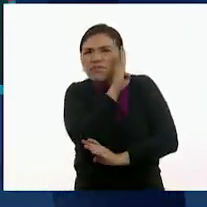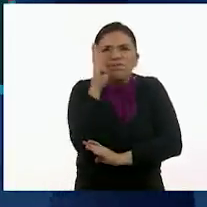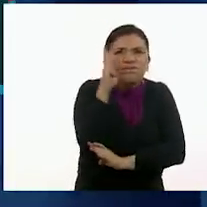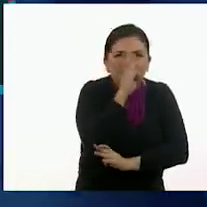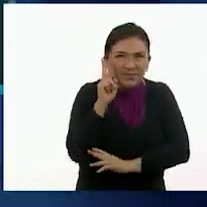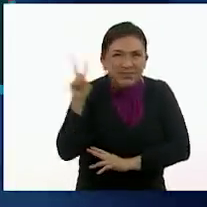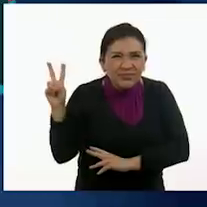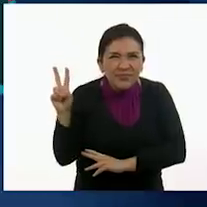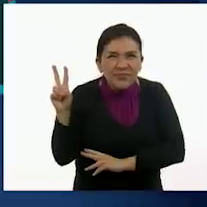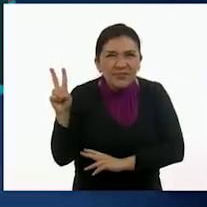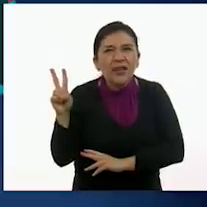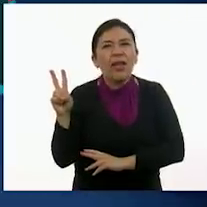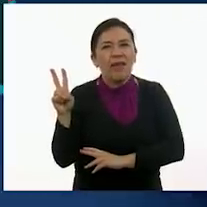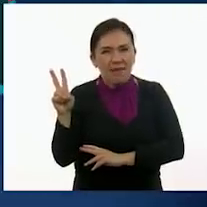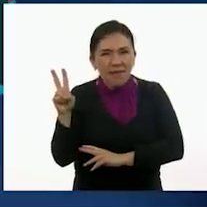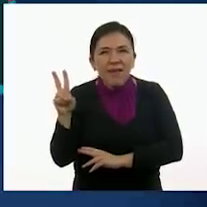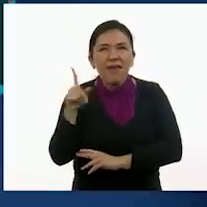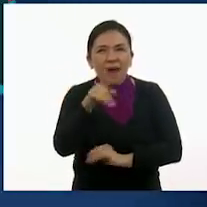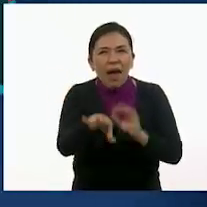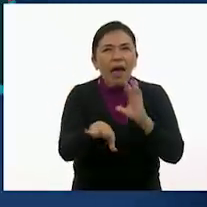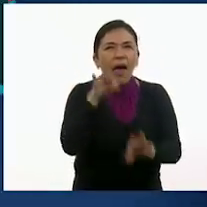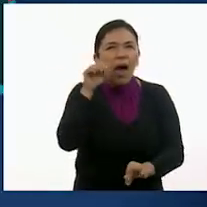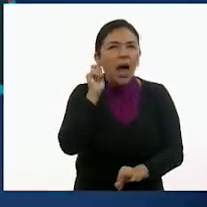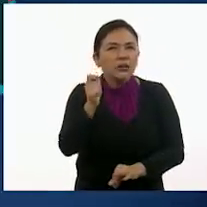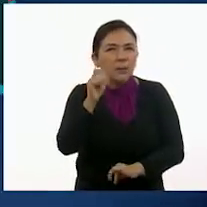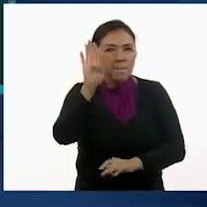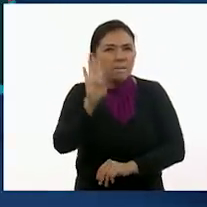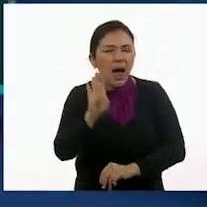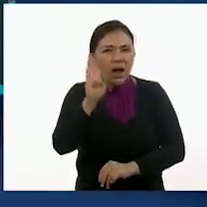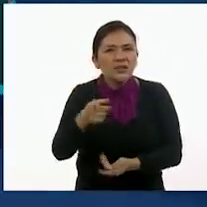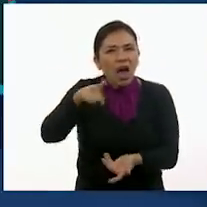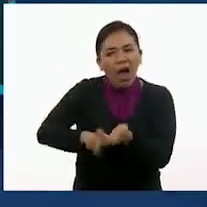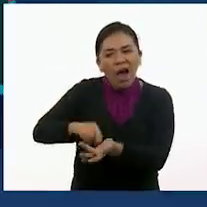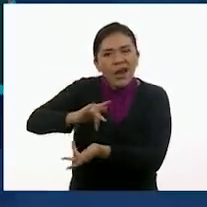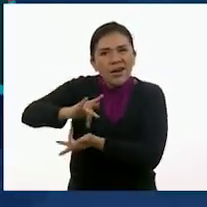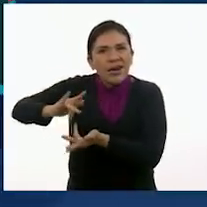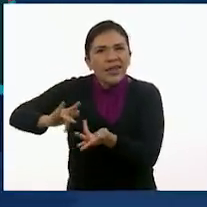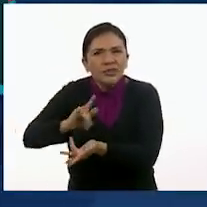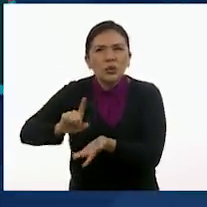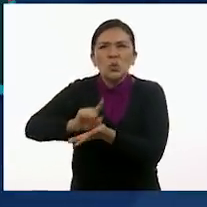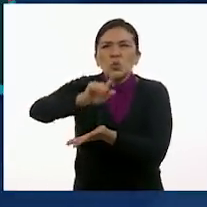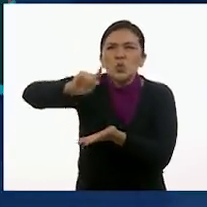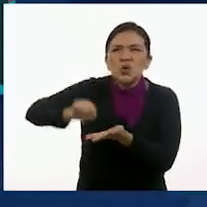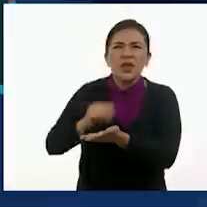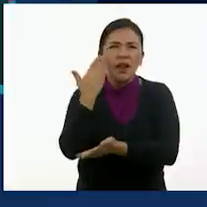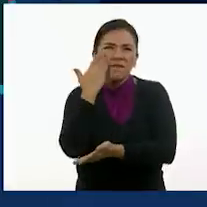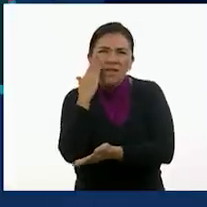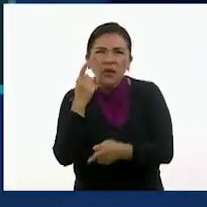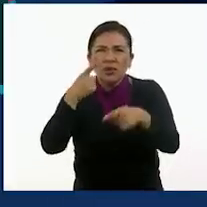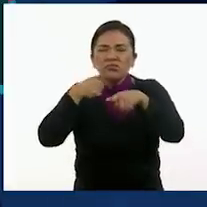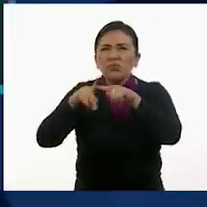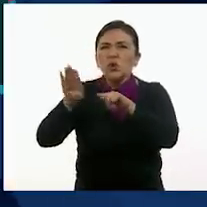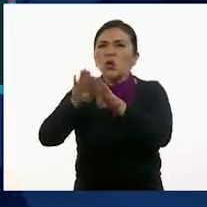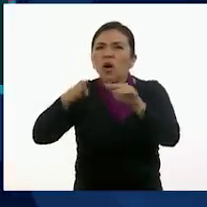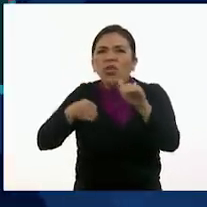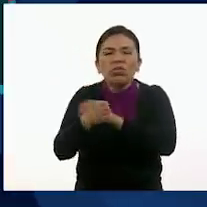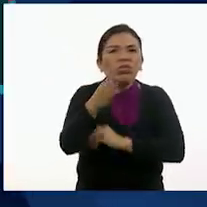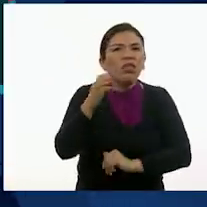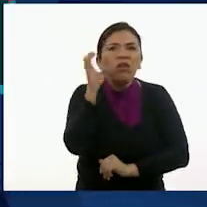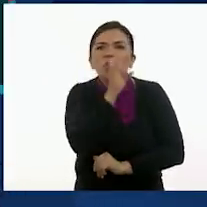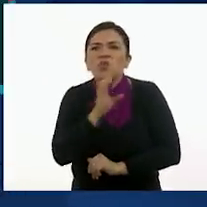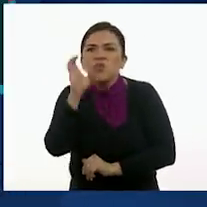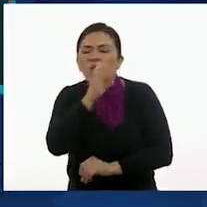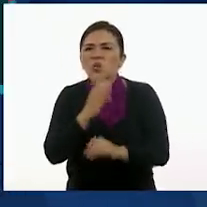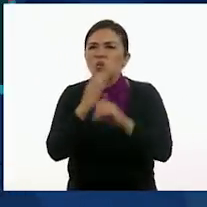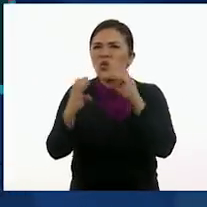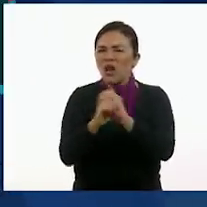pantalla. Y pues a lo mejor en sus redes sociales se ha metido y ha publicado